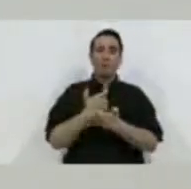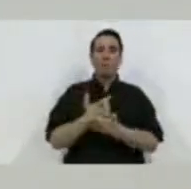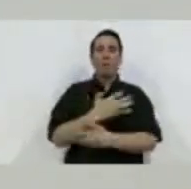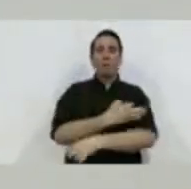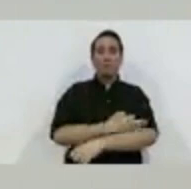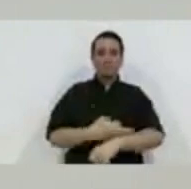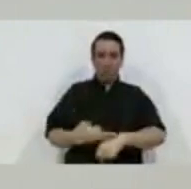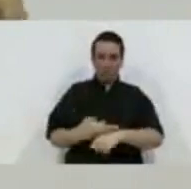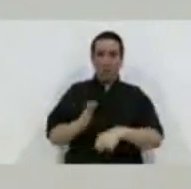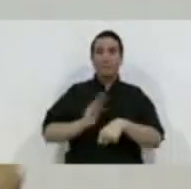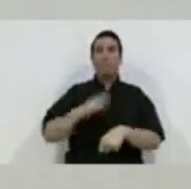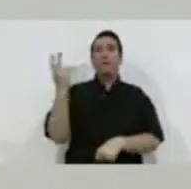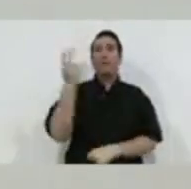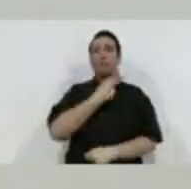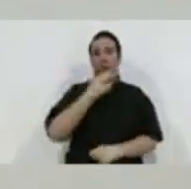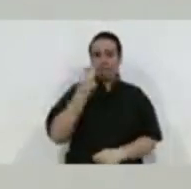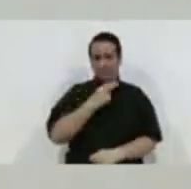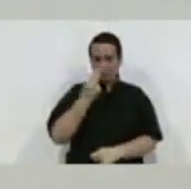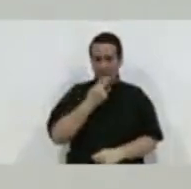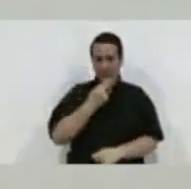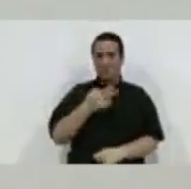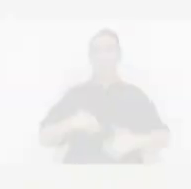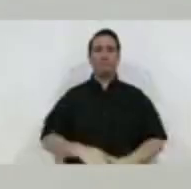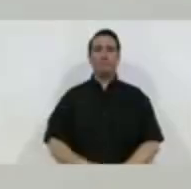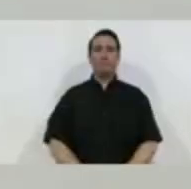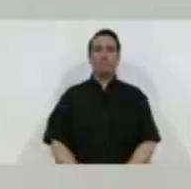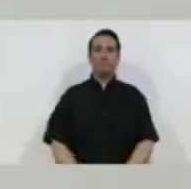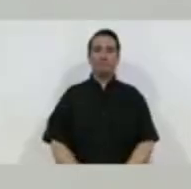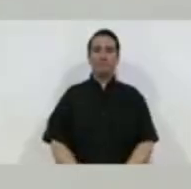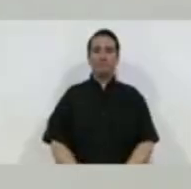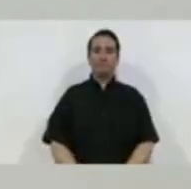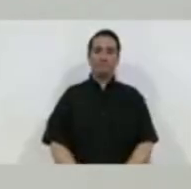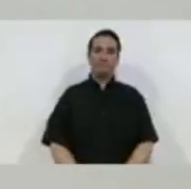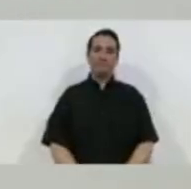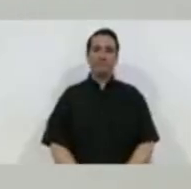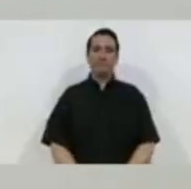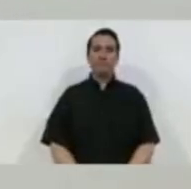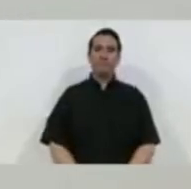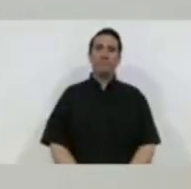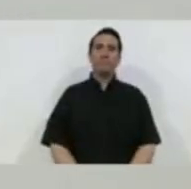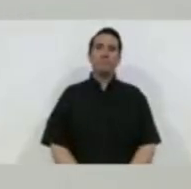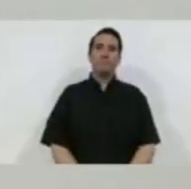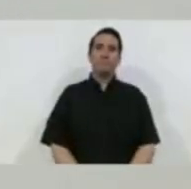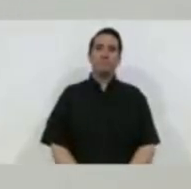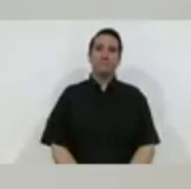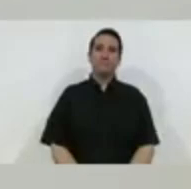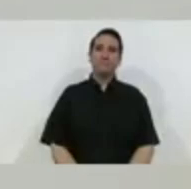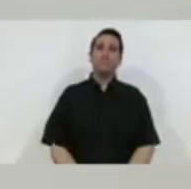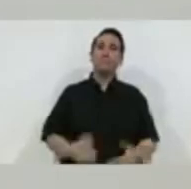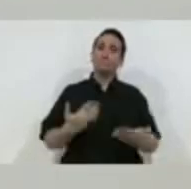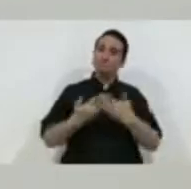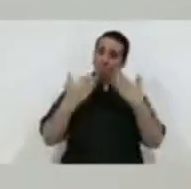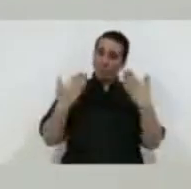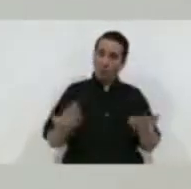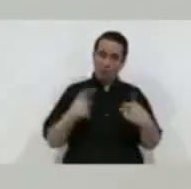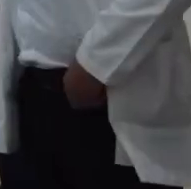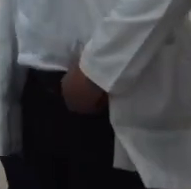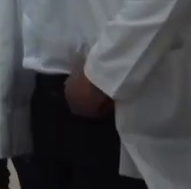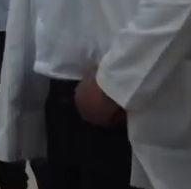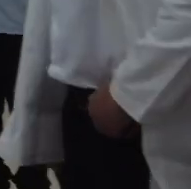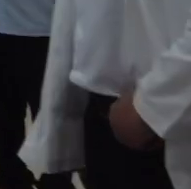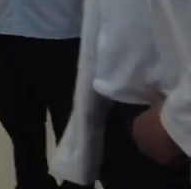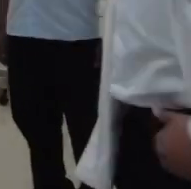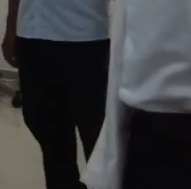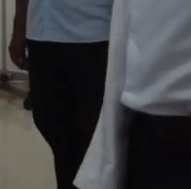quienes más lo necesitan a través de mejores servicios de salud. A través de la tarjeta Sistema Universal de Salud, los pobladores de distintos